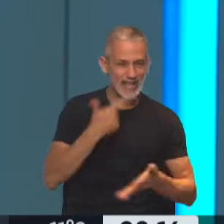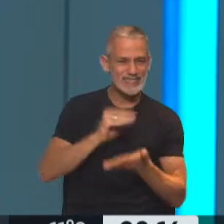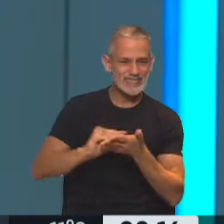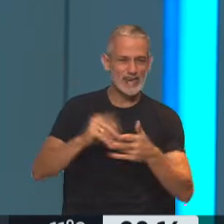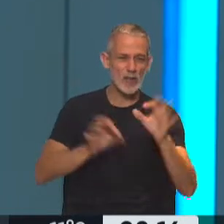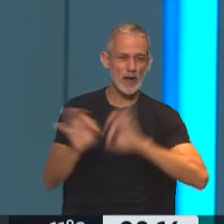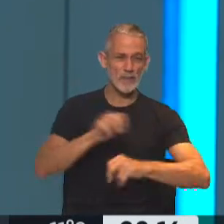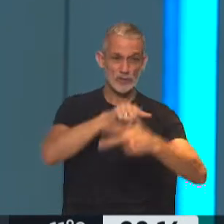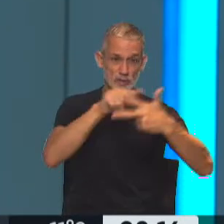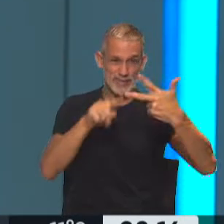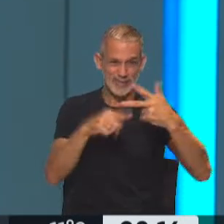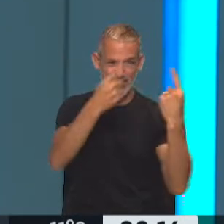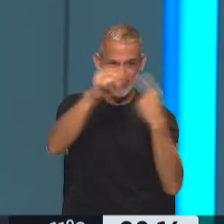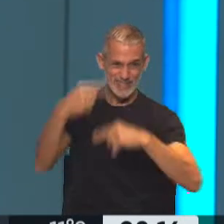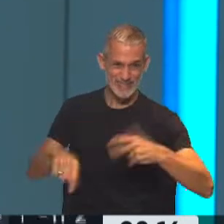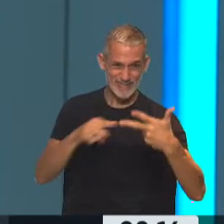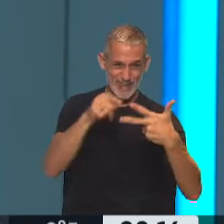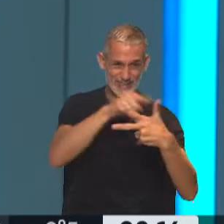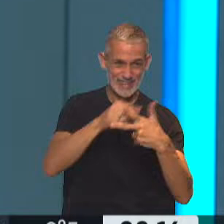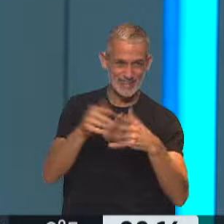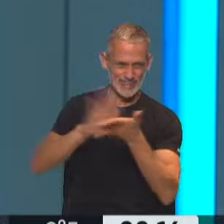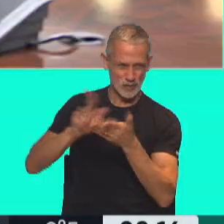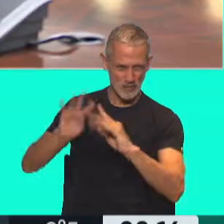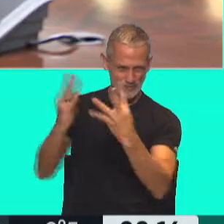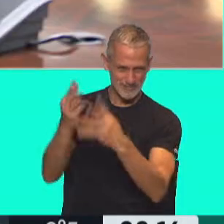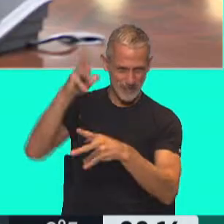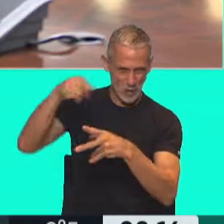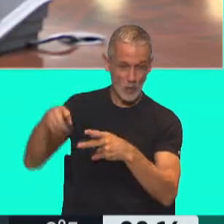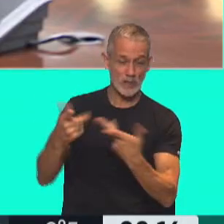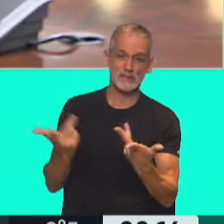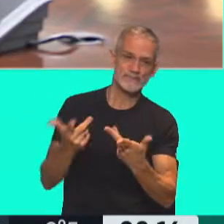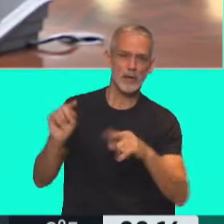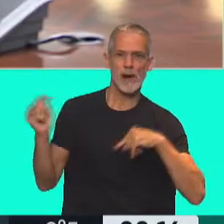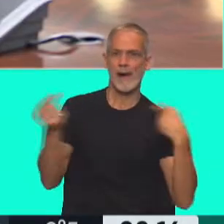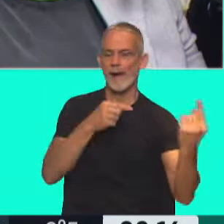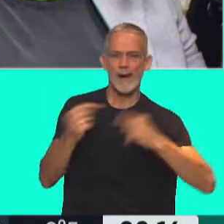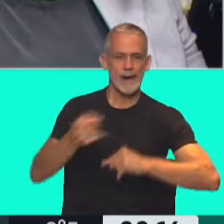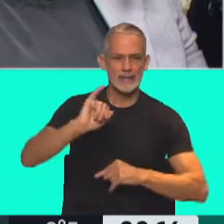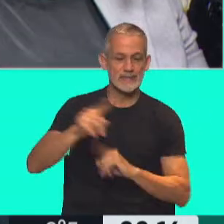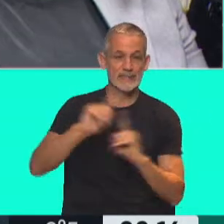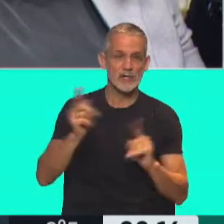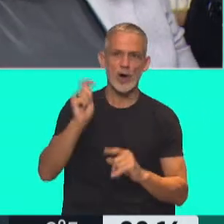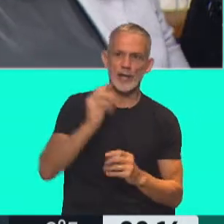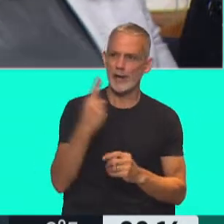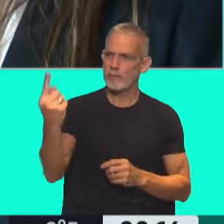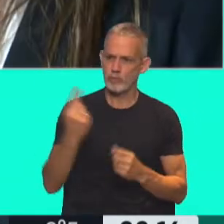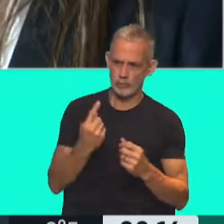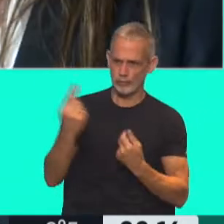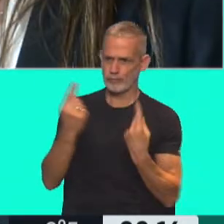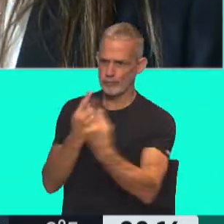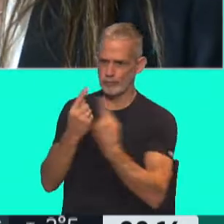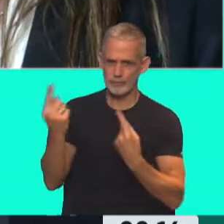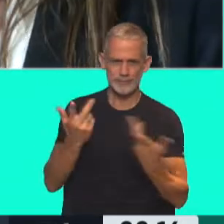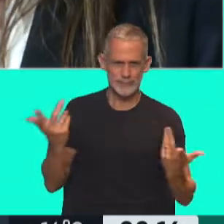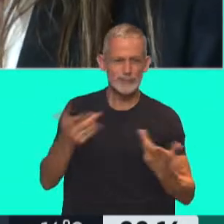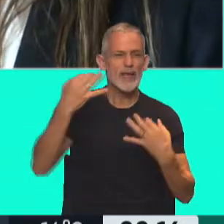la Cámara de Senadores, es interesante que en este también, si se quiere, manoseo que hay sobre quienes van a conformar el Consejo de la Magistratura,